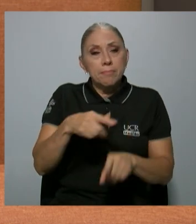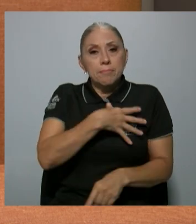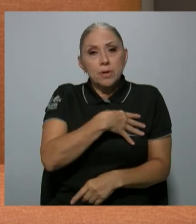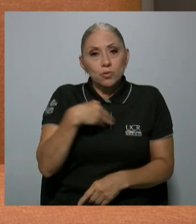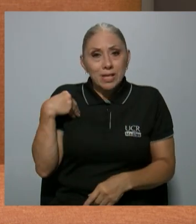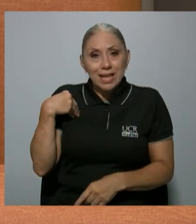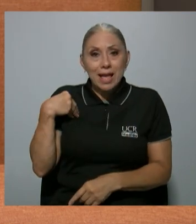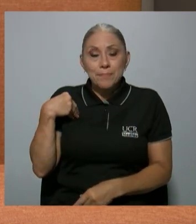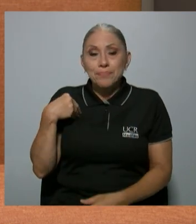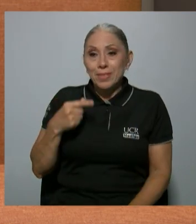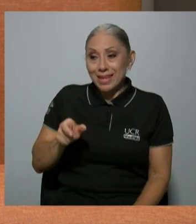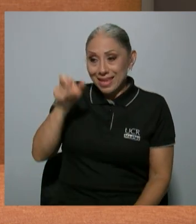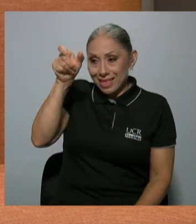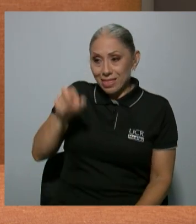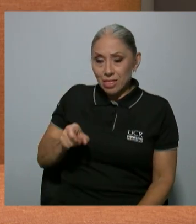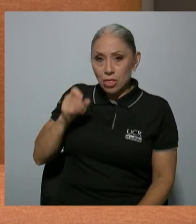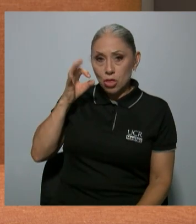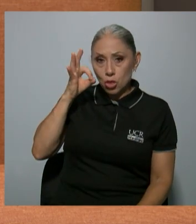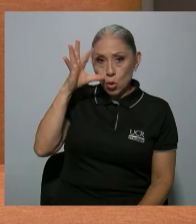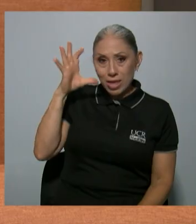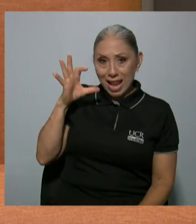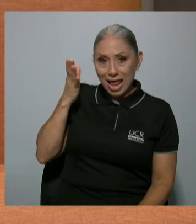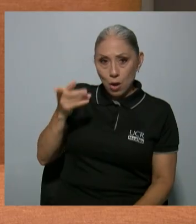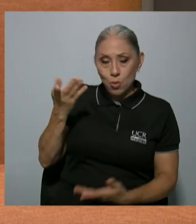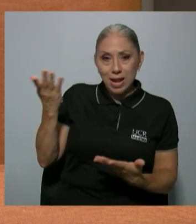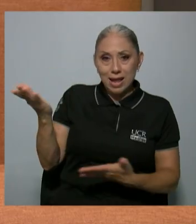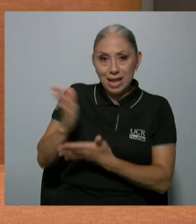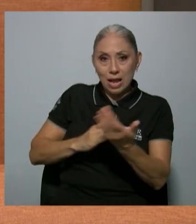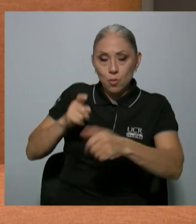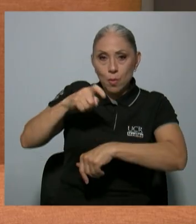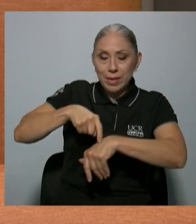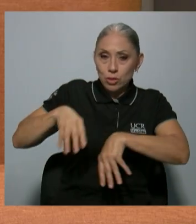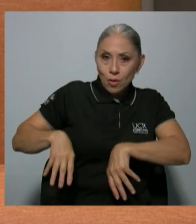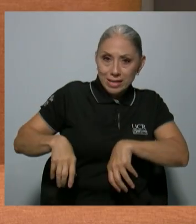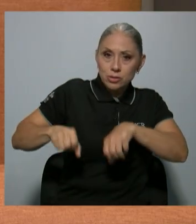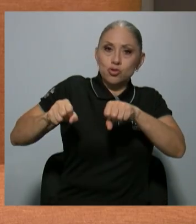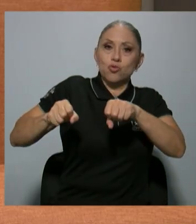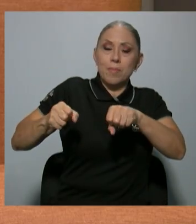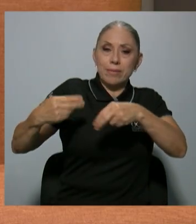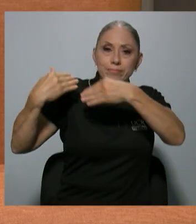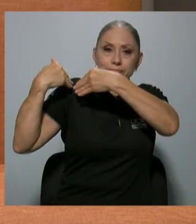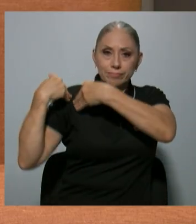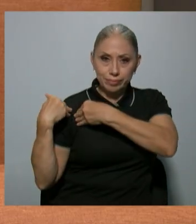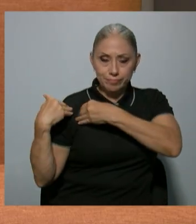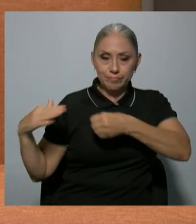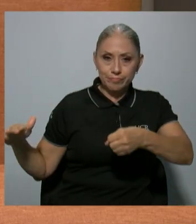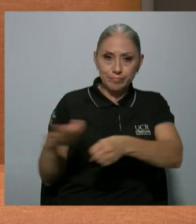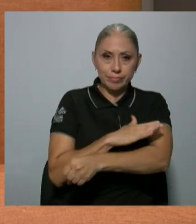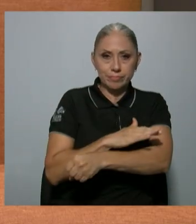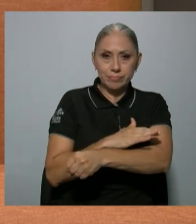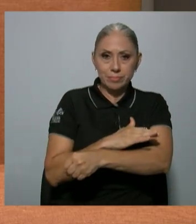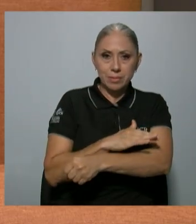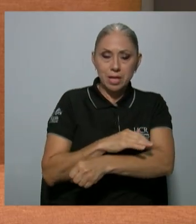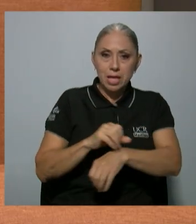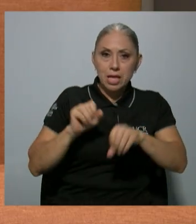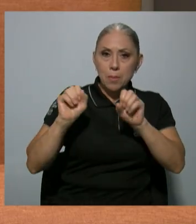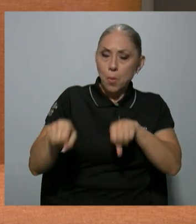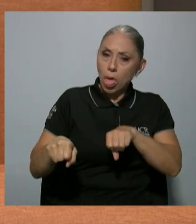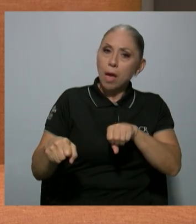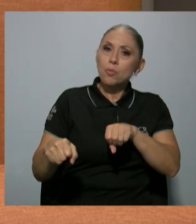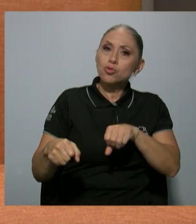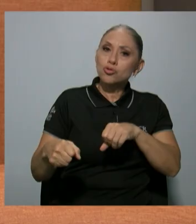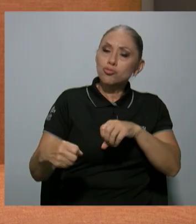que doña Laura pues en algún momento pues asuma su cargo de manera plena y que podamos pues entablar